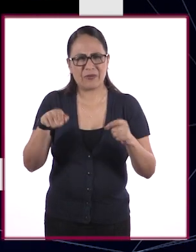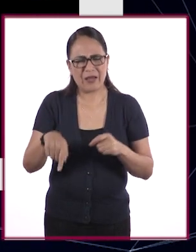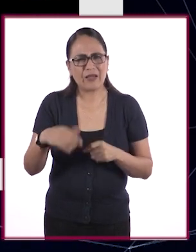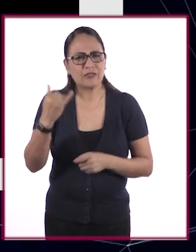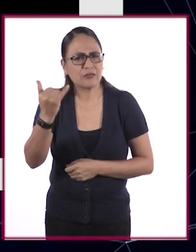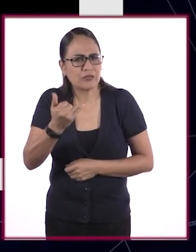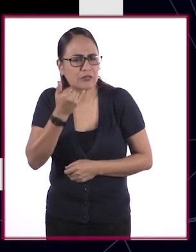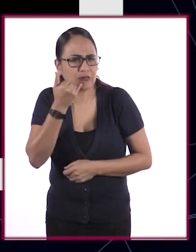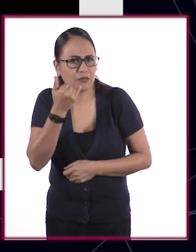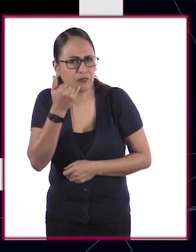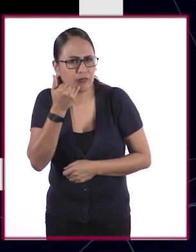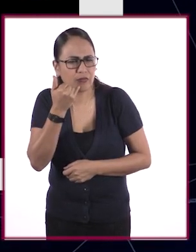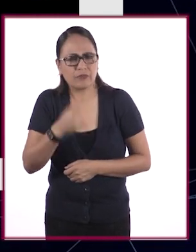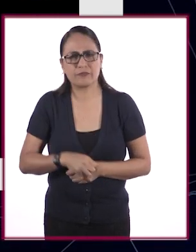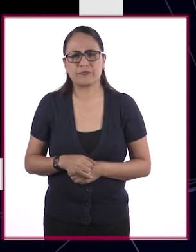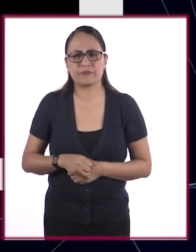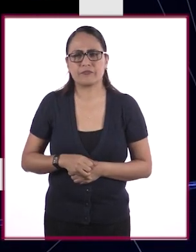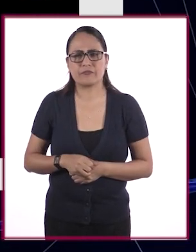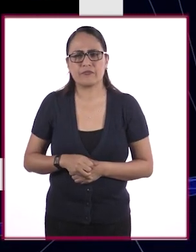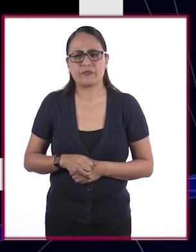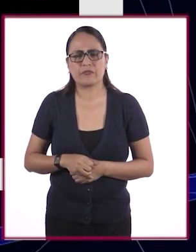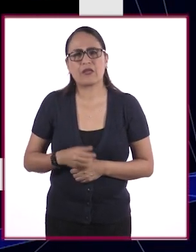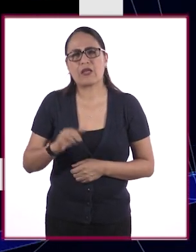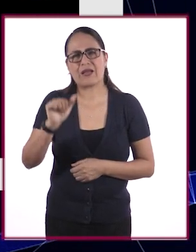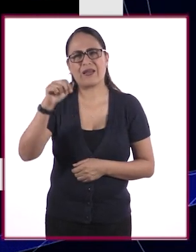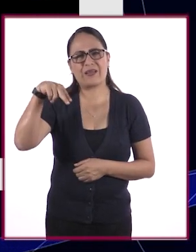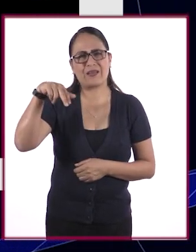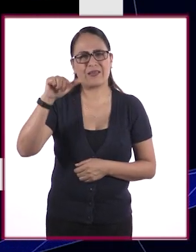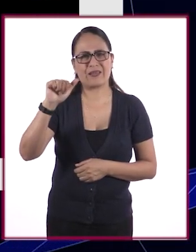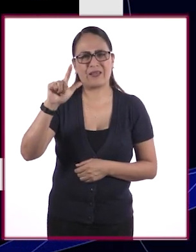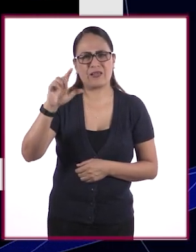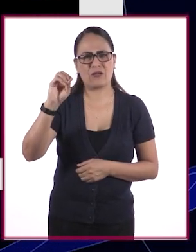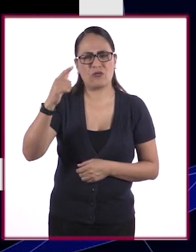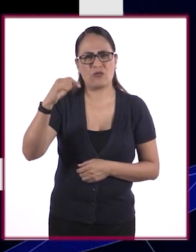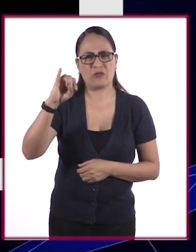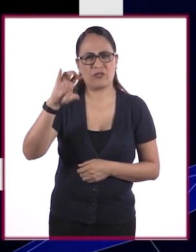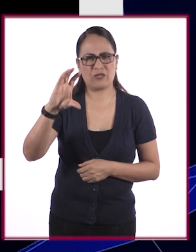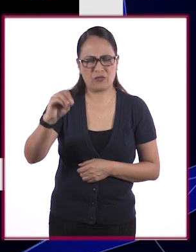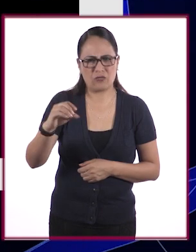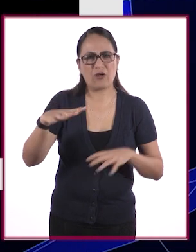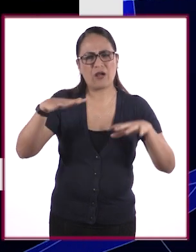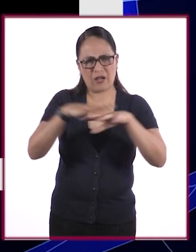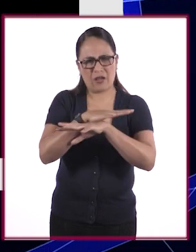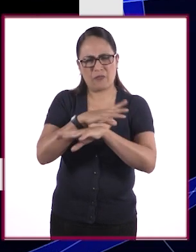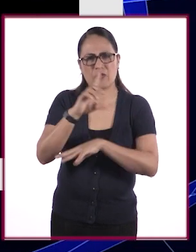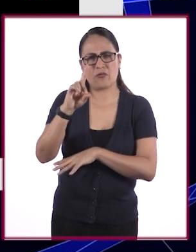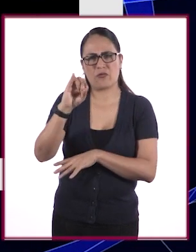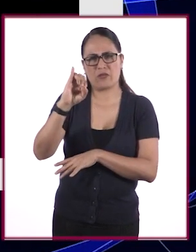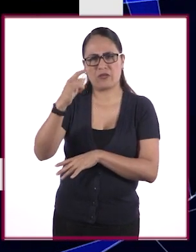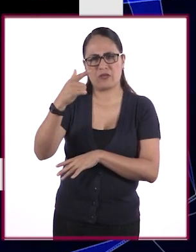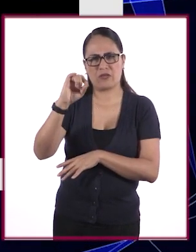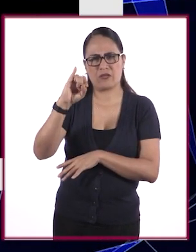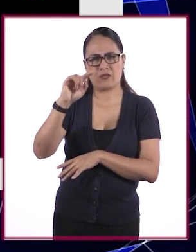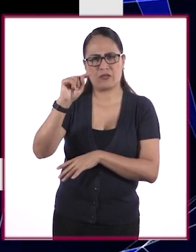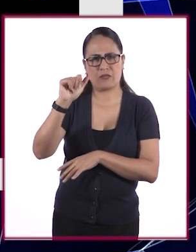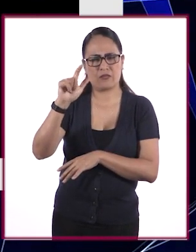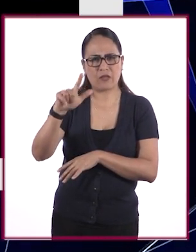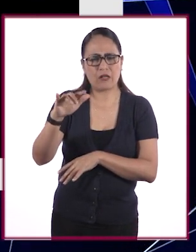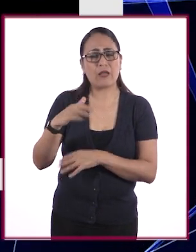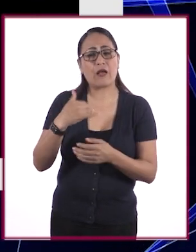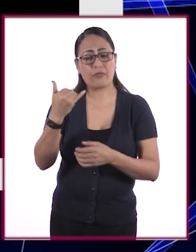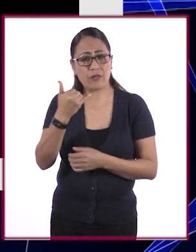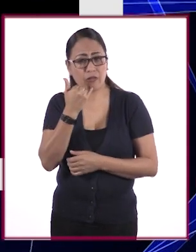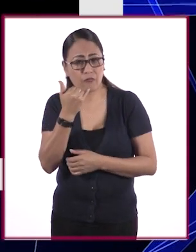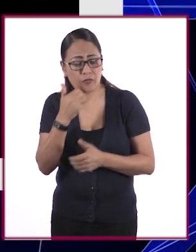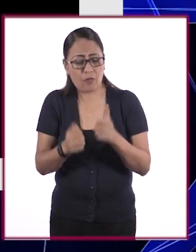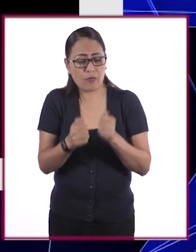telefónico, que antes era lo que se llama servicio analógico, a un servicio digital. Y en el momento en que ya la telefonía era